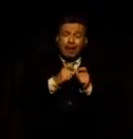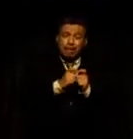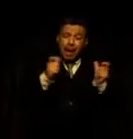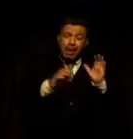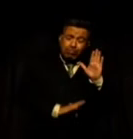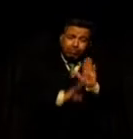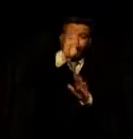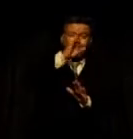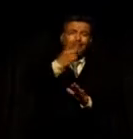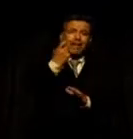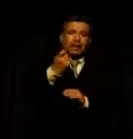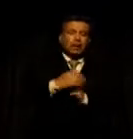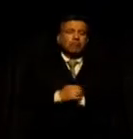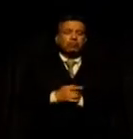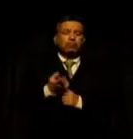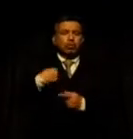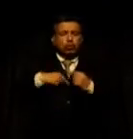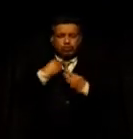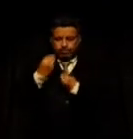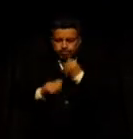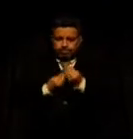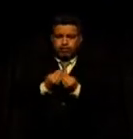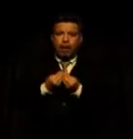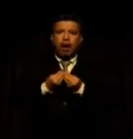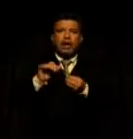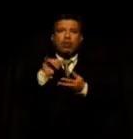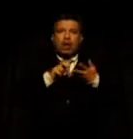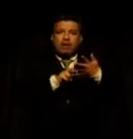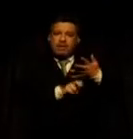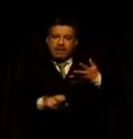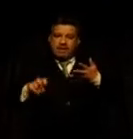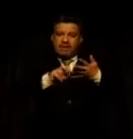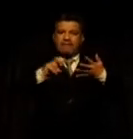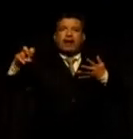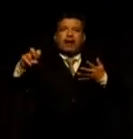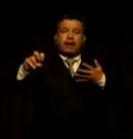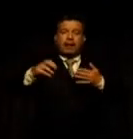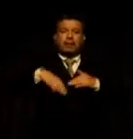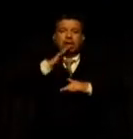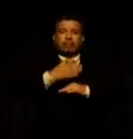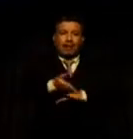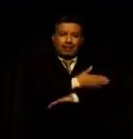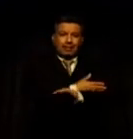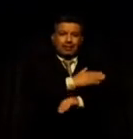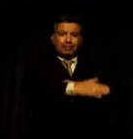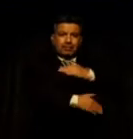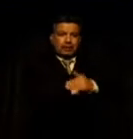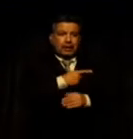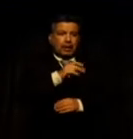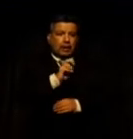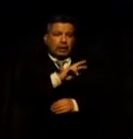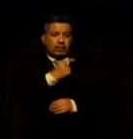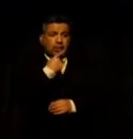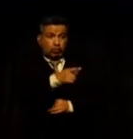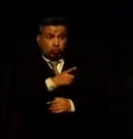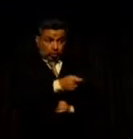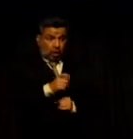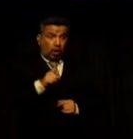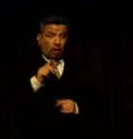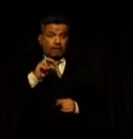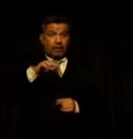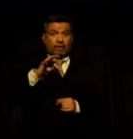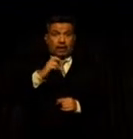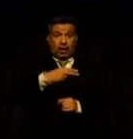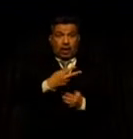nosotros lo que hemos querido es llevar esto a un siguiente nivel yo me decía la ministra karen en número si usted quiere tener fintech